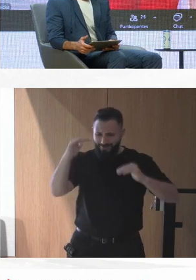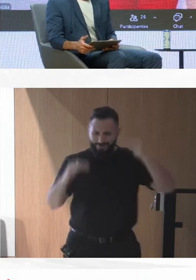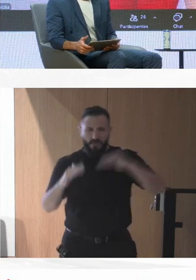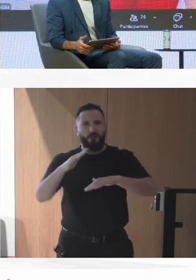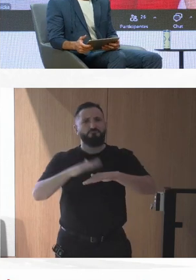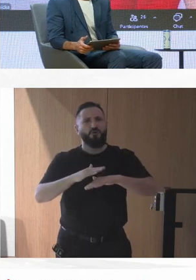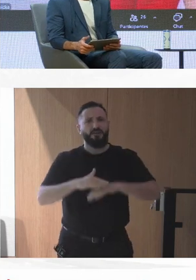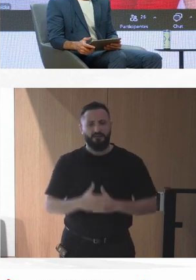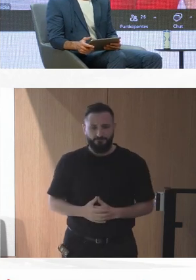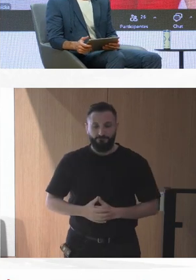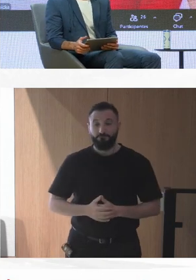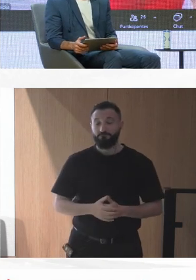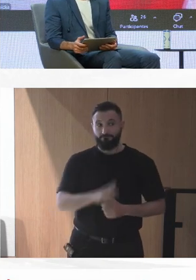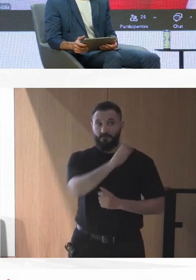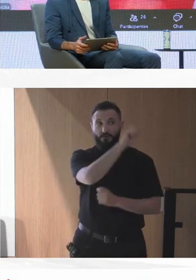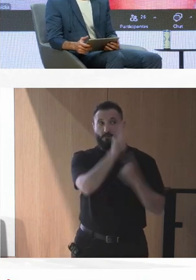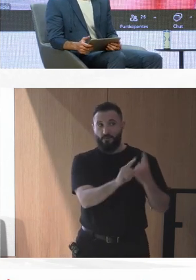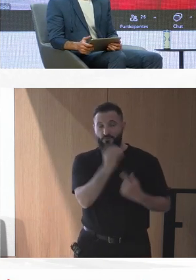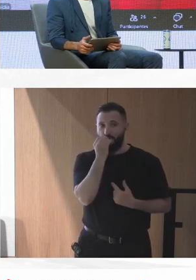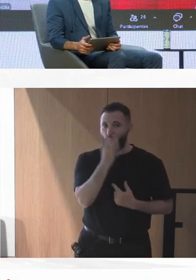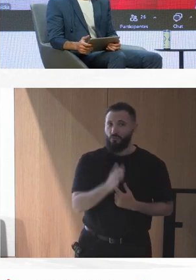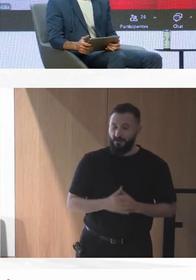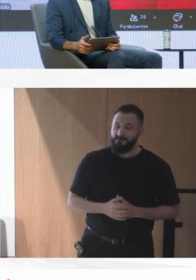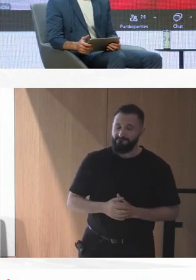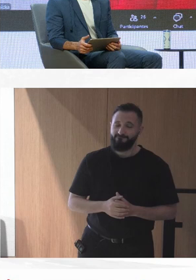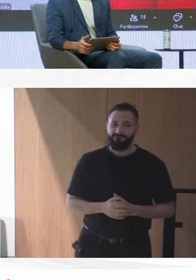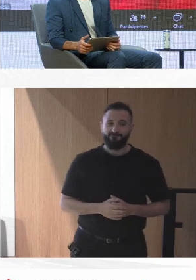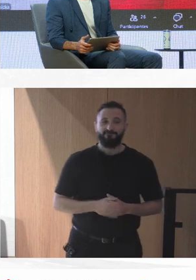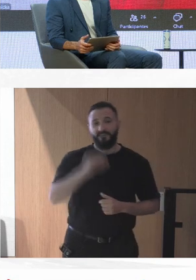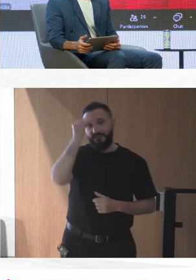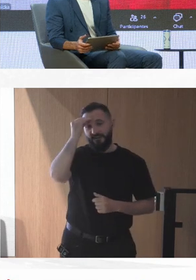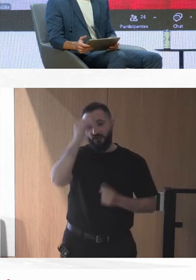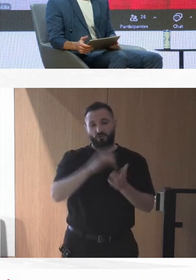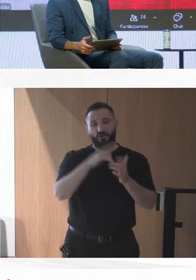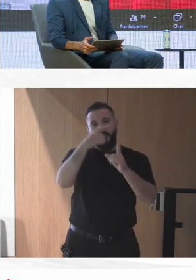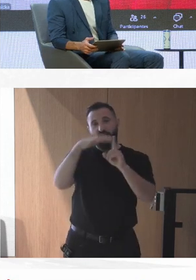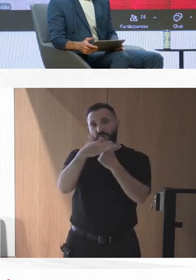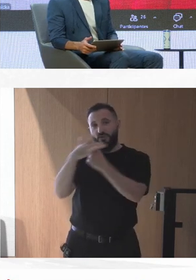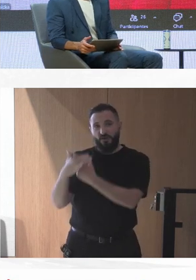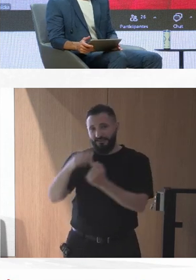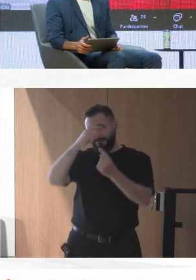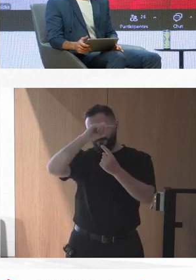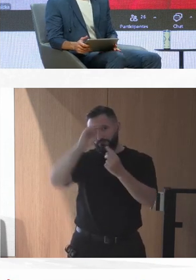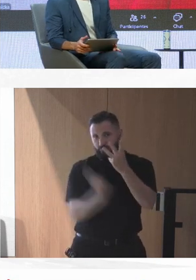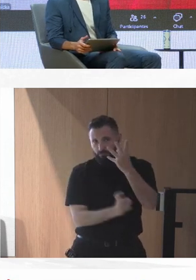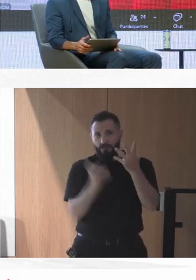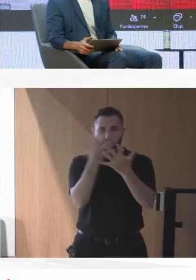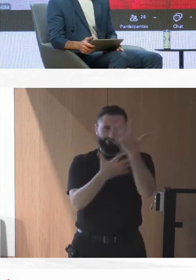Sí, es una buena pregunta y creo que es una mezcla de varios factores.